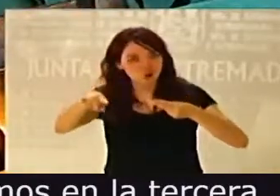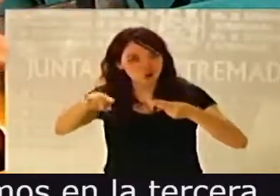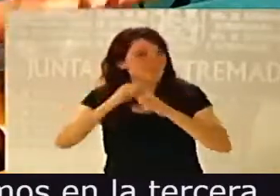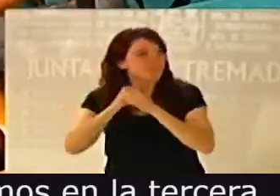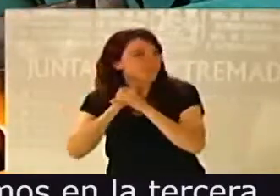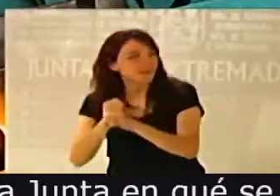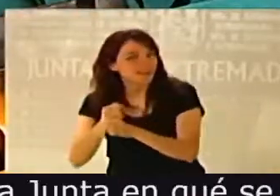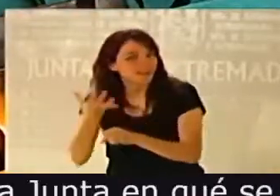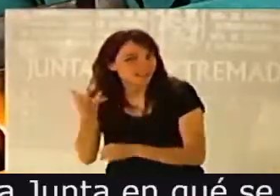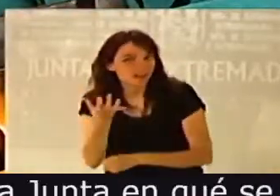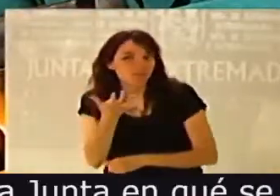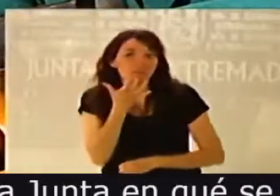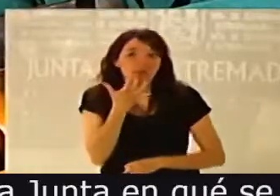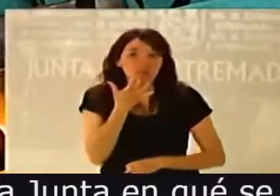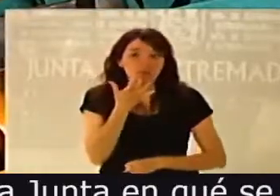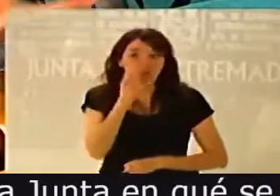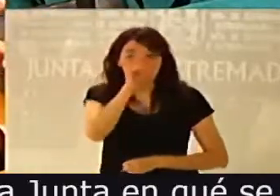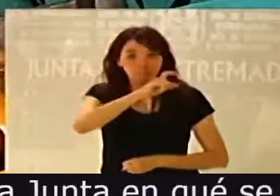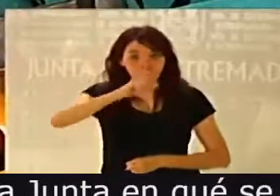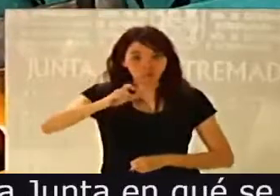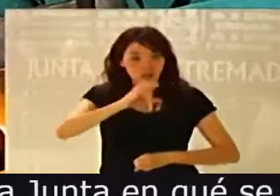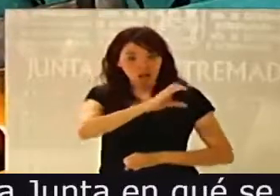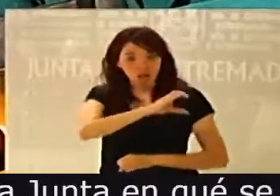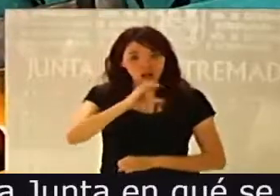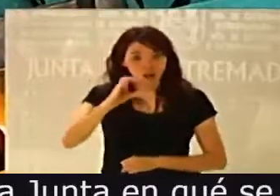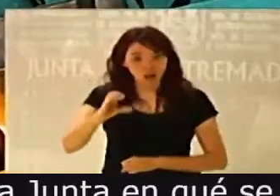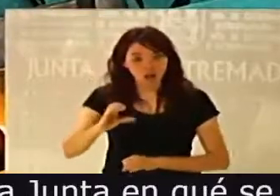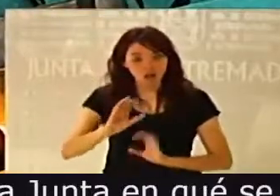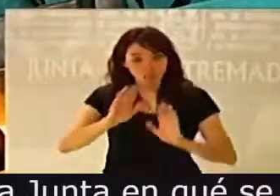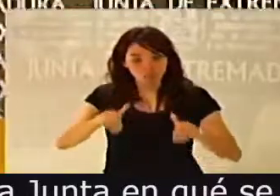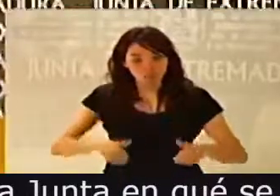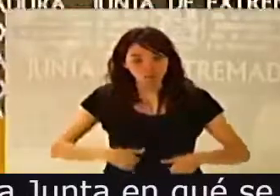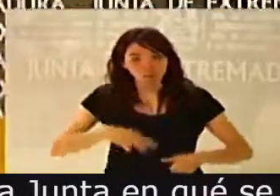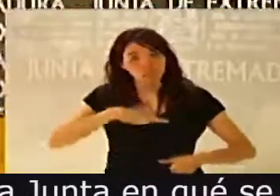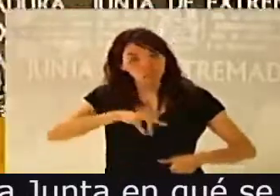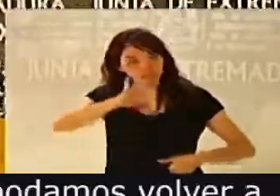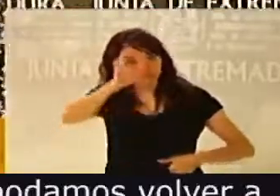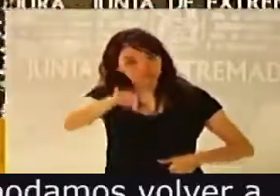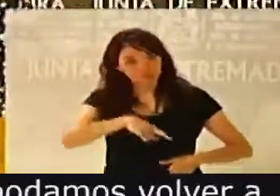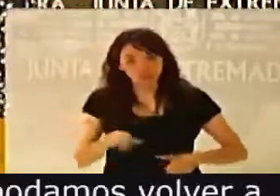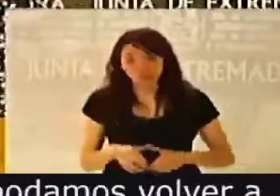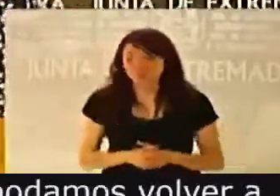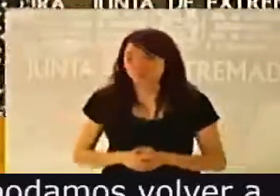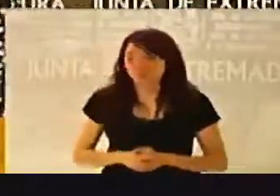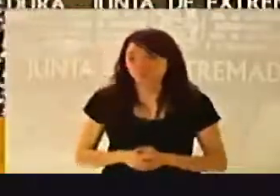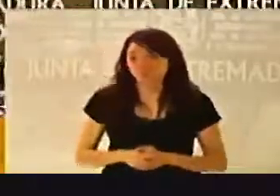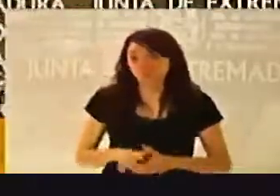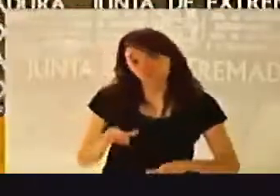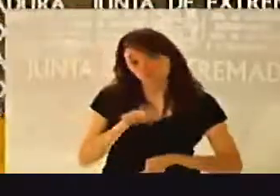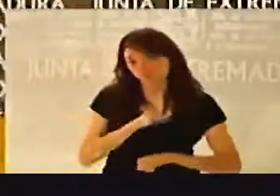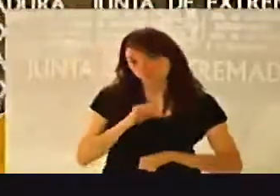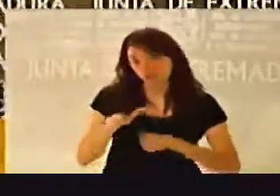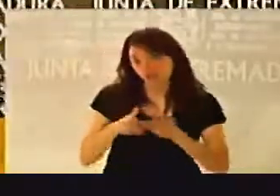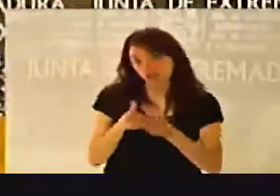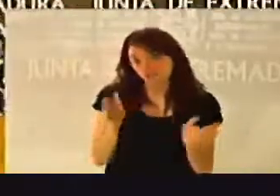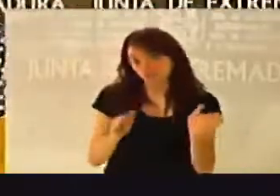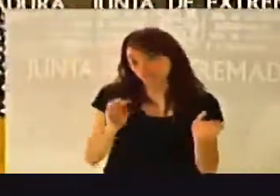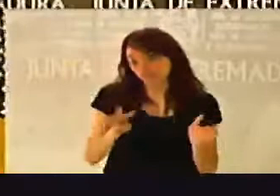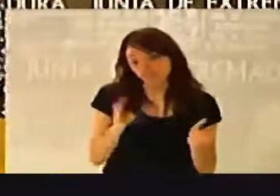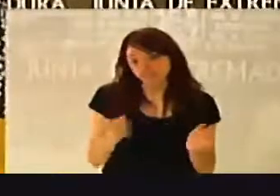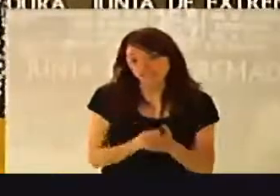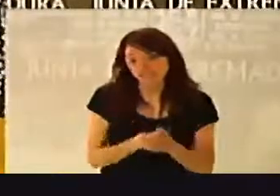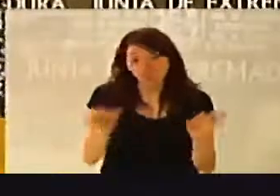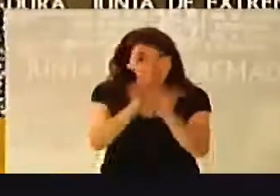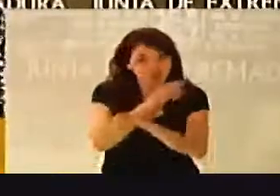Cáceres podamos volver a nuestra provincia? A que nos tenemos que esperar a estar en la fase 3. Tanto no hay